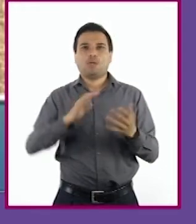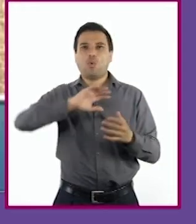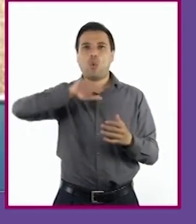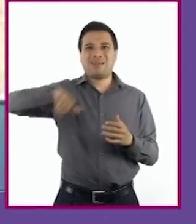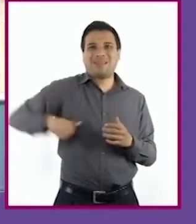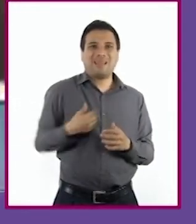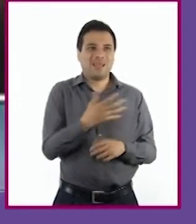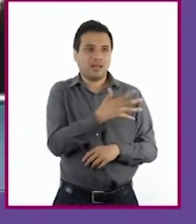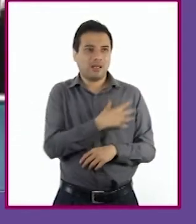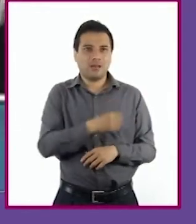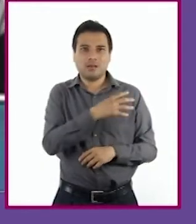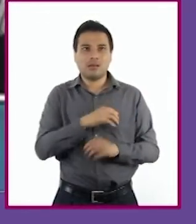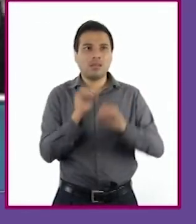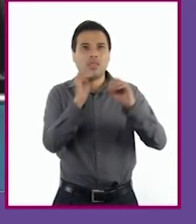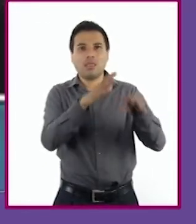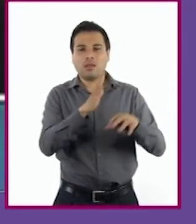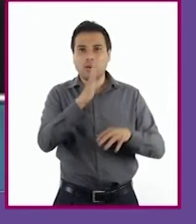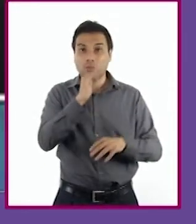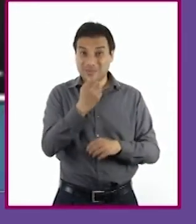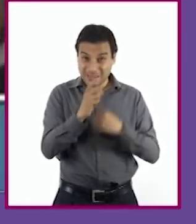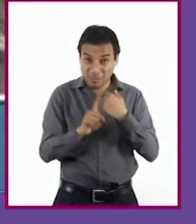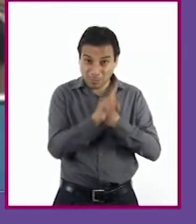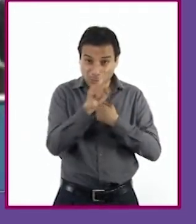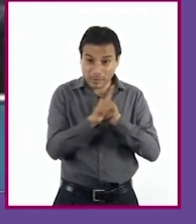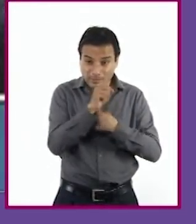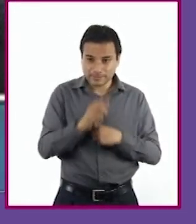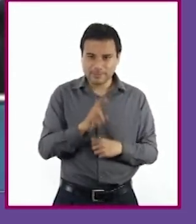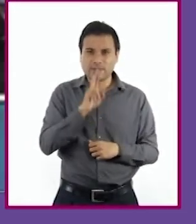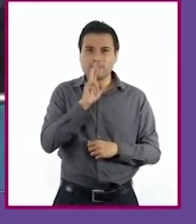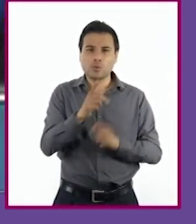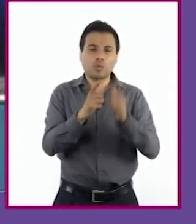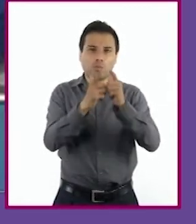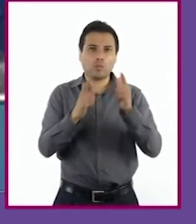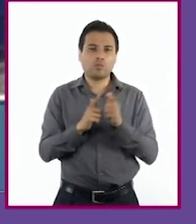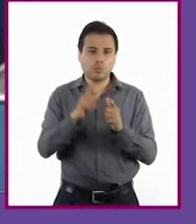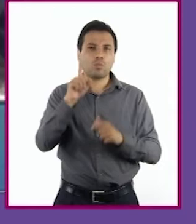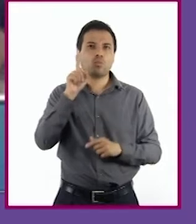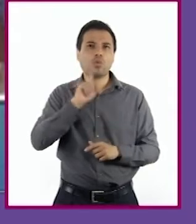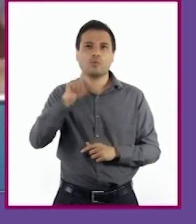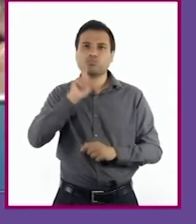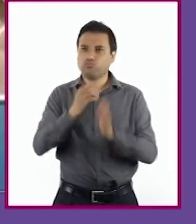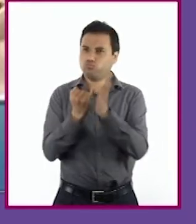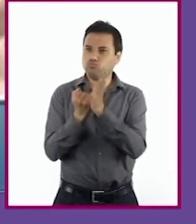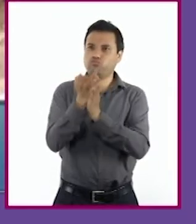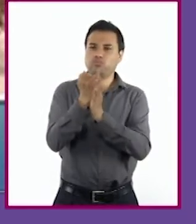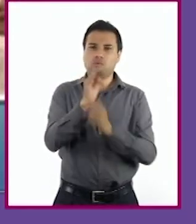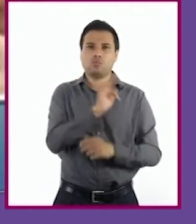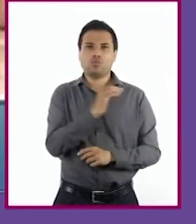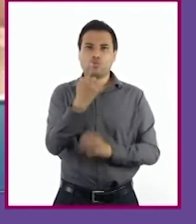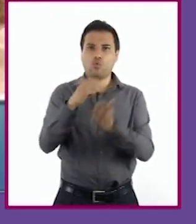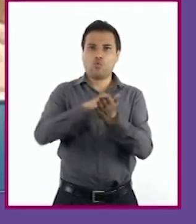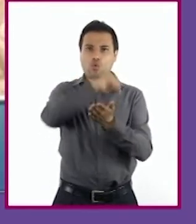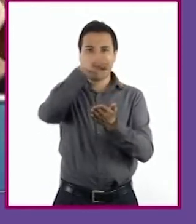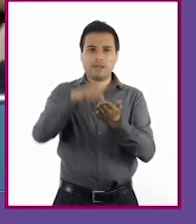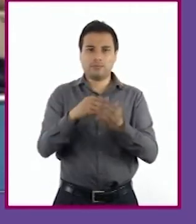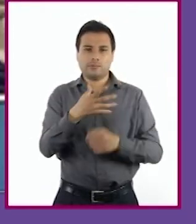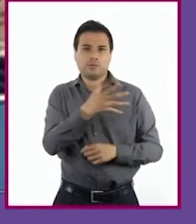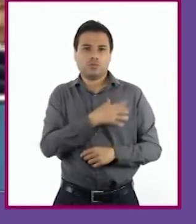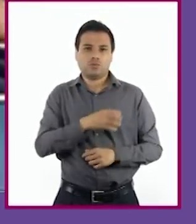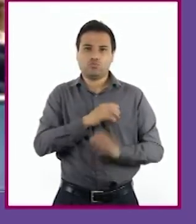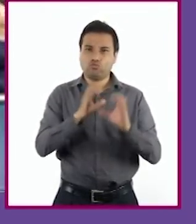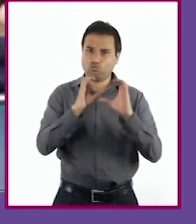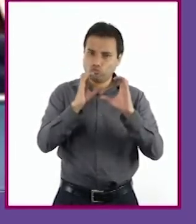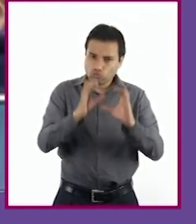gubernamental. Ante esta problemática, decidieron organizarse para crear un espacio donde resguardar y educar a sus